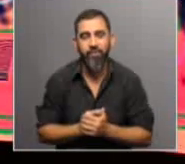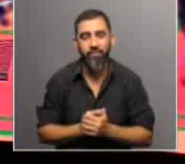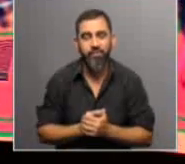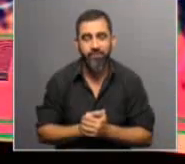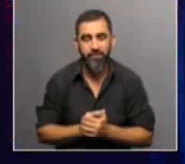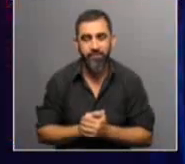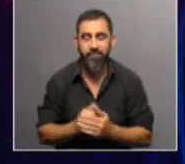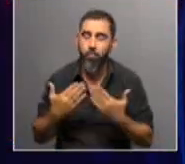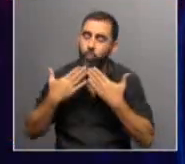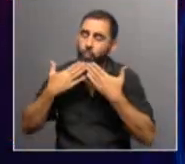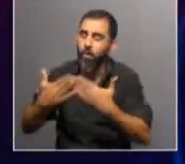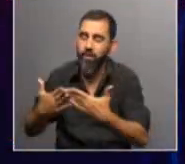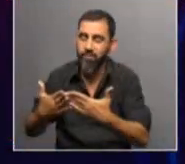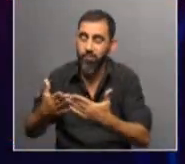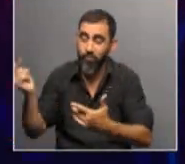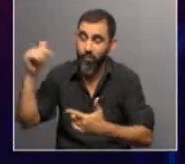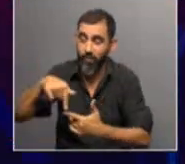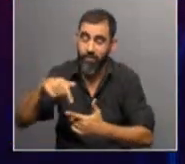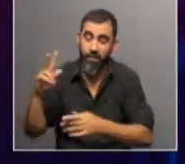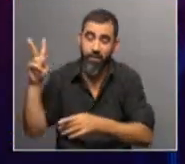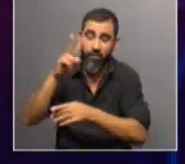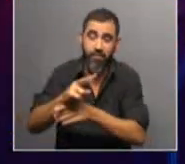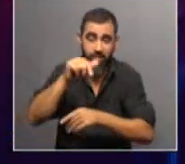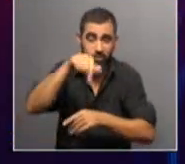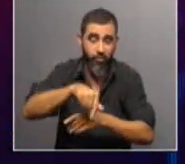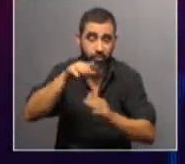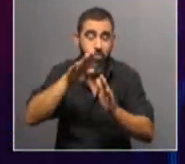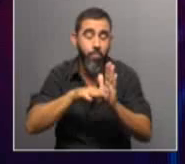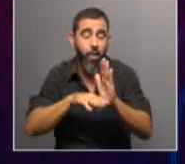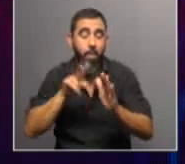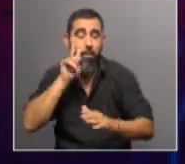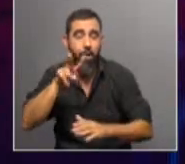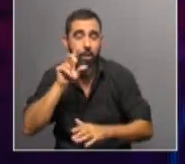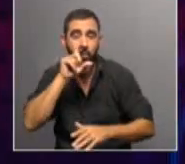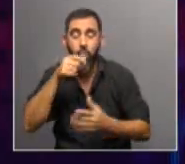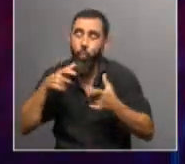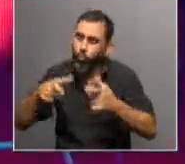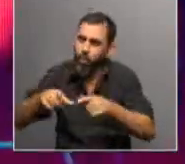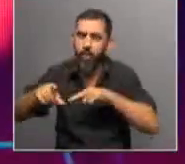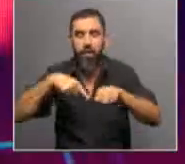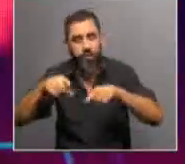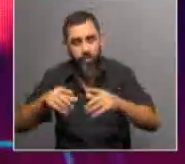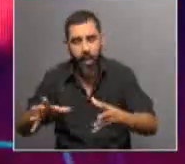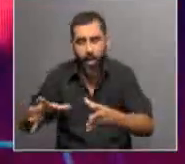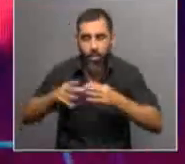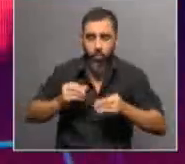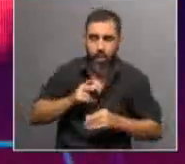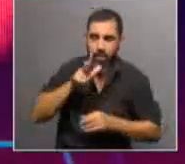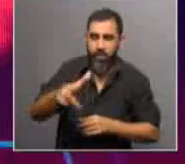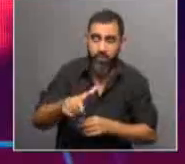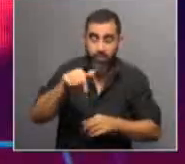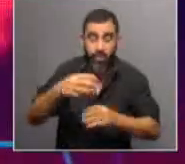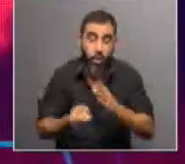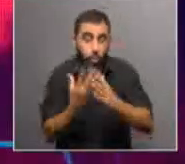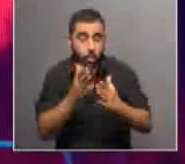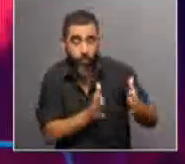Rick Q. Muchísimas gracias por haber estado hoy acá en Mirá Montevideo. Bueno, mucha suerte con todos los trámites de adopción. Y en este